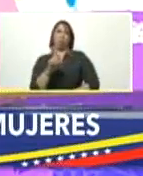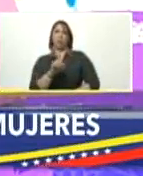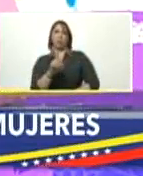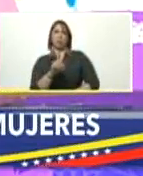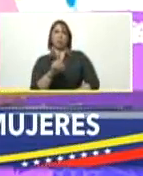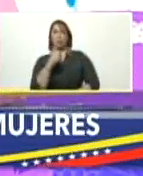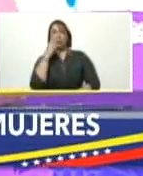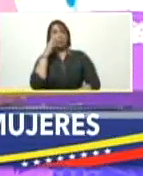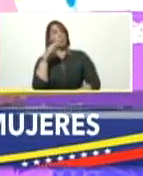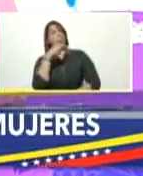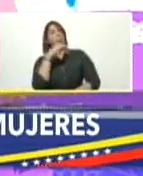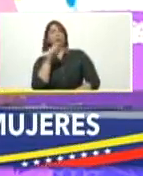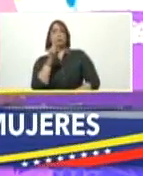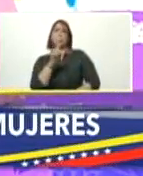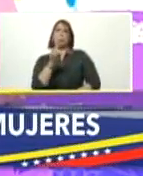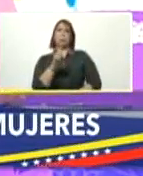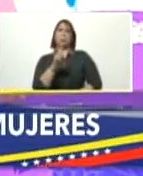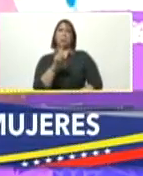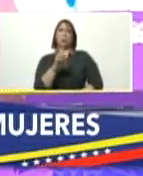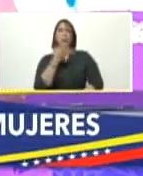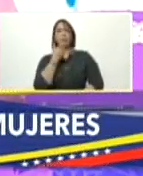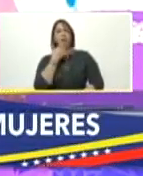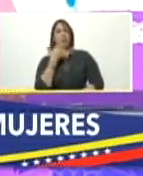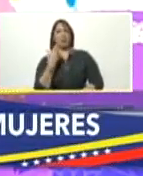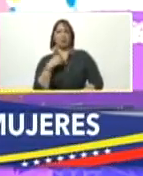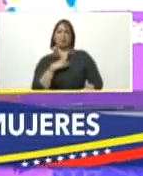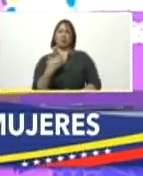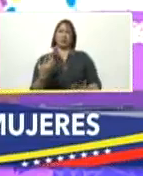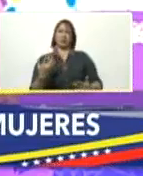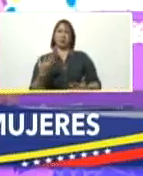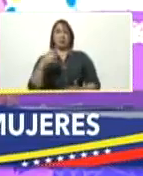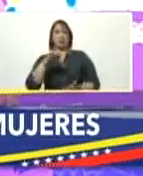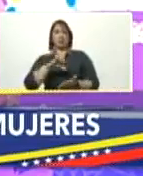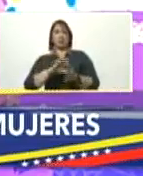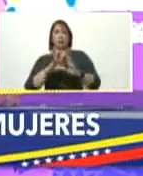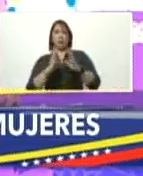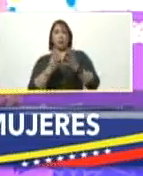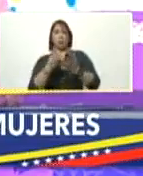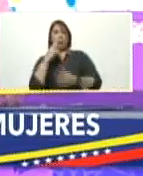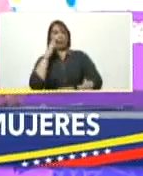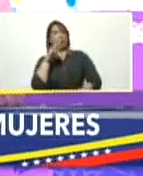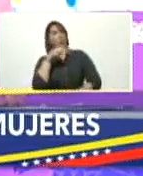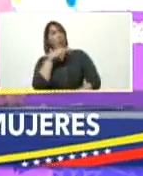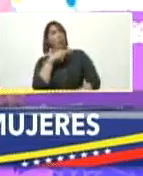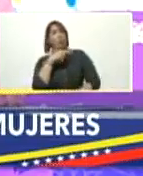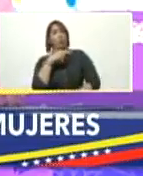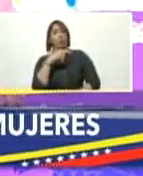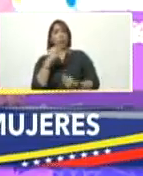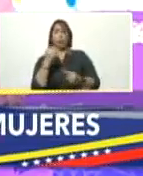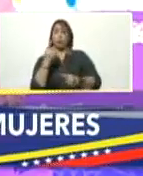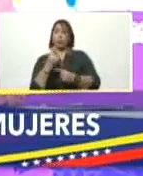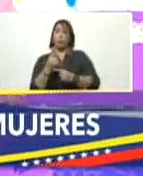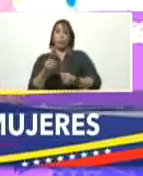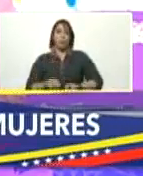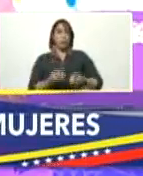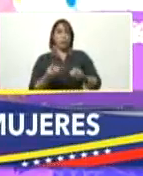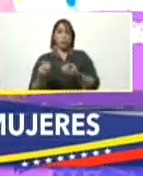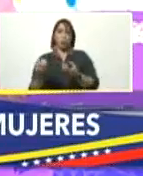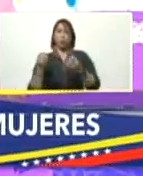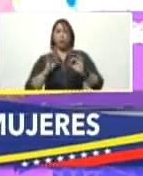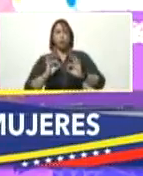prepotencia, sin creernos el centro del mundo. Mucho lo que hay que aportar,